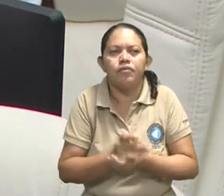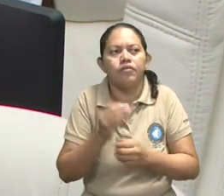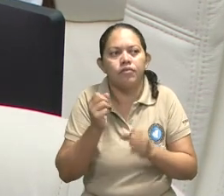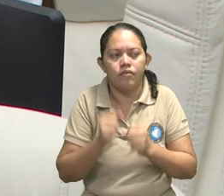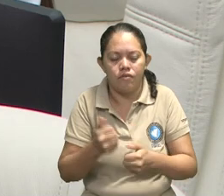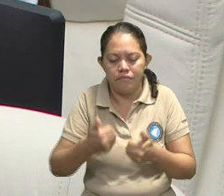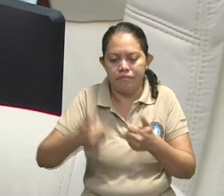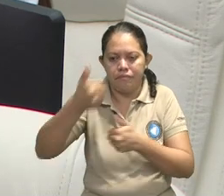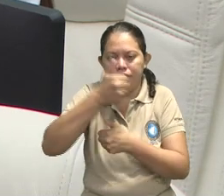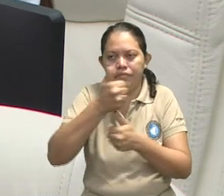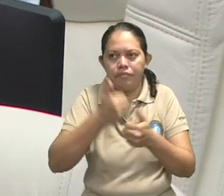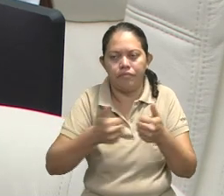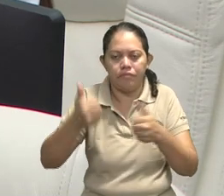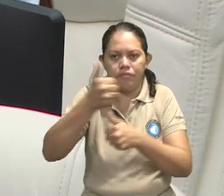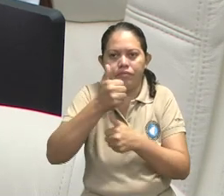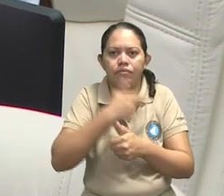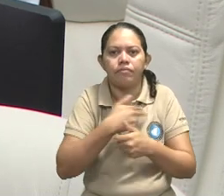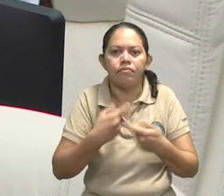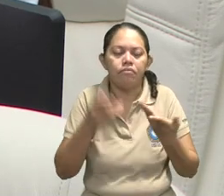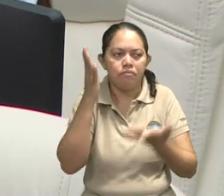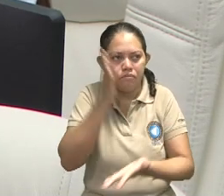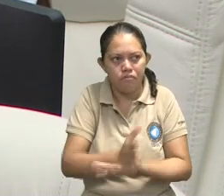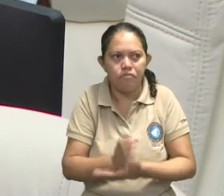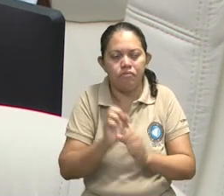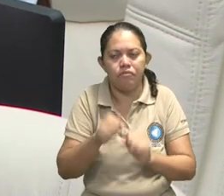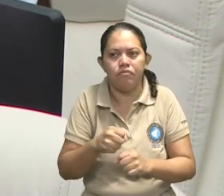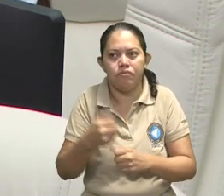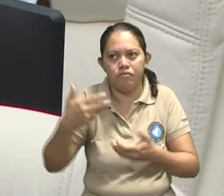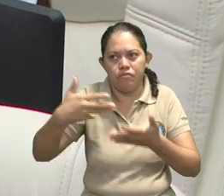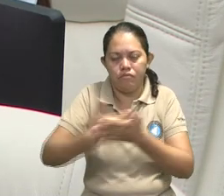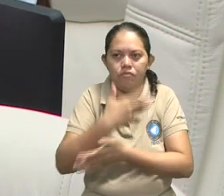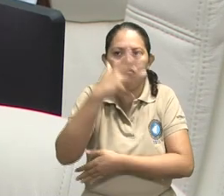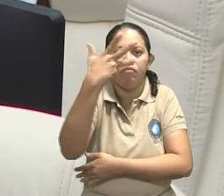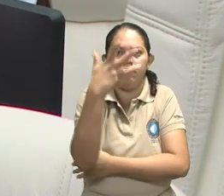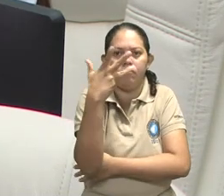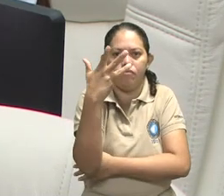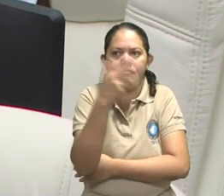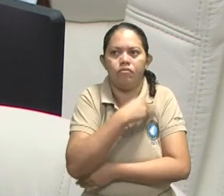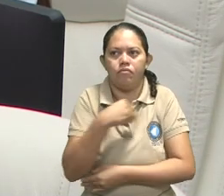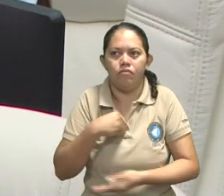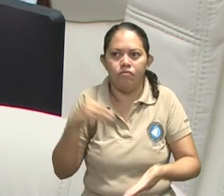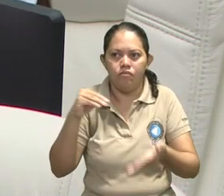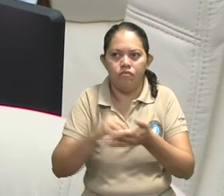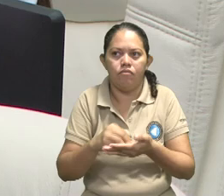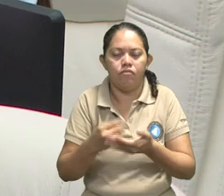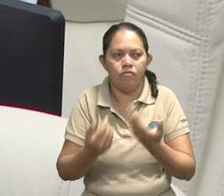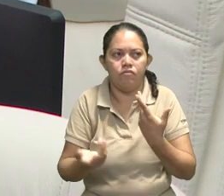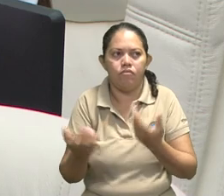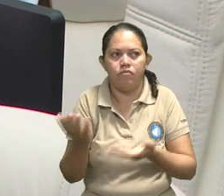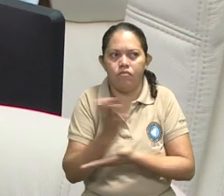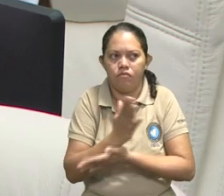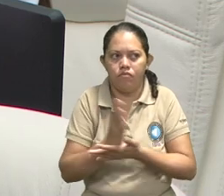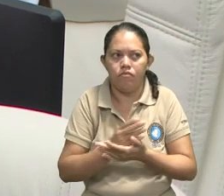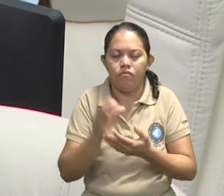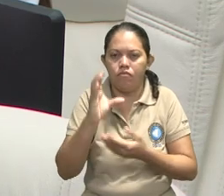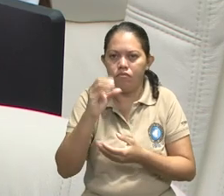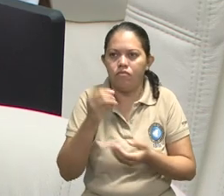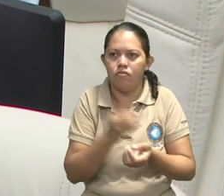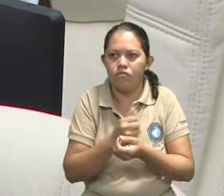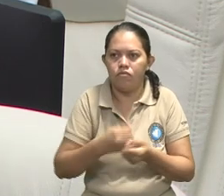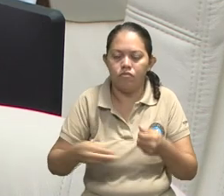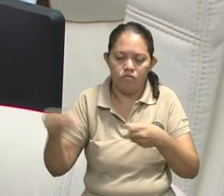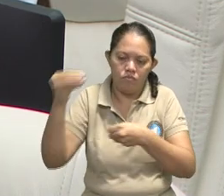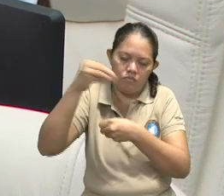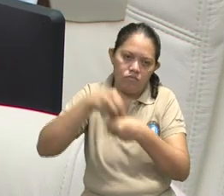de los tres subdirectores o subdirectora general. El 9, construir infraestructuras resilientes, promover la industrialización inclusiva y